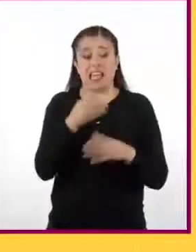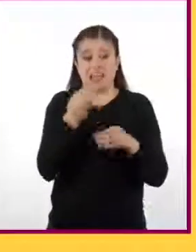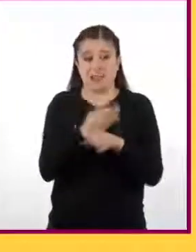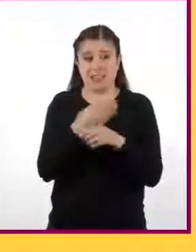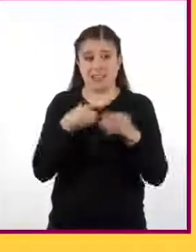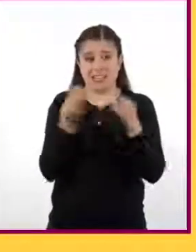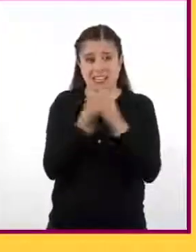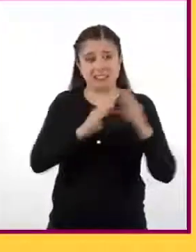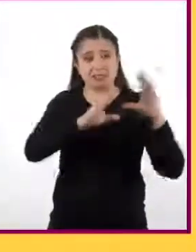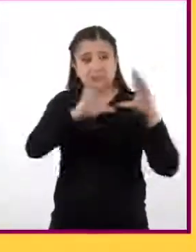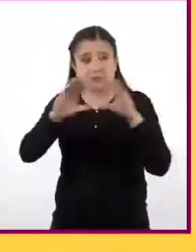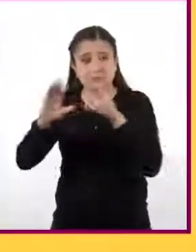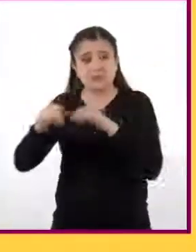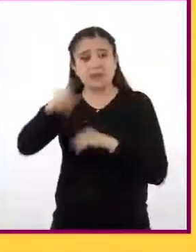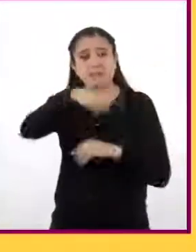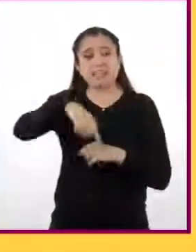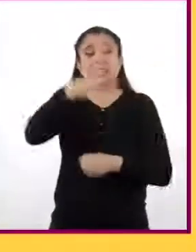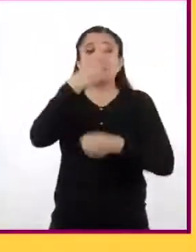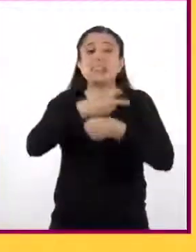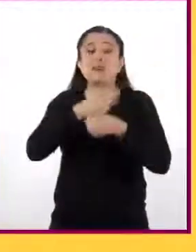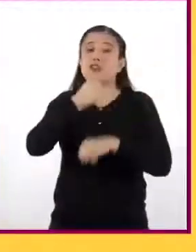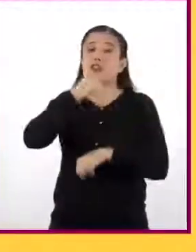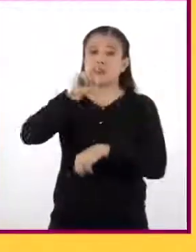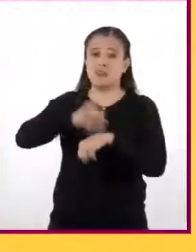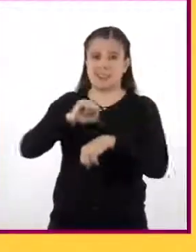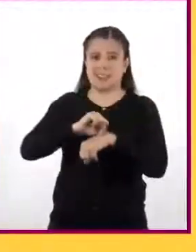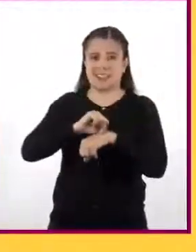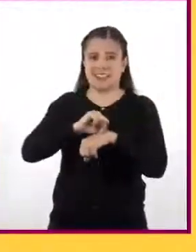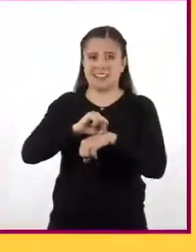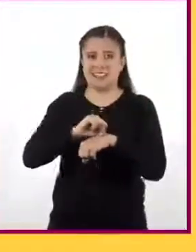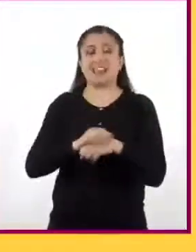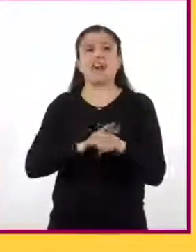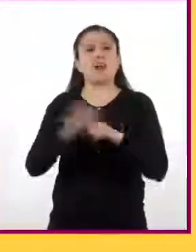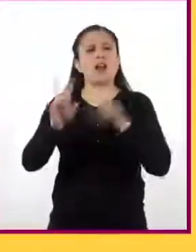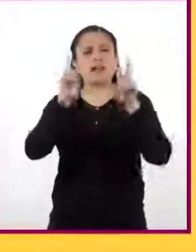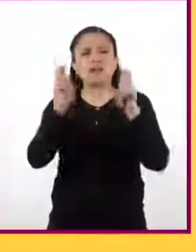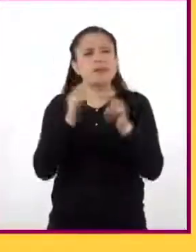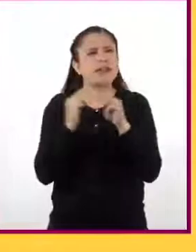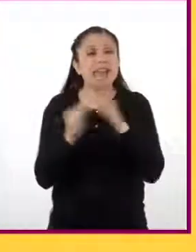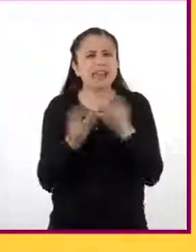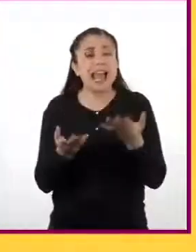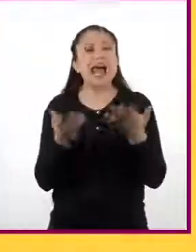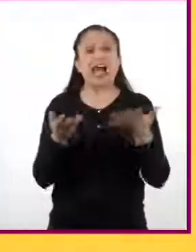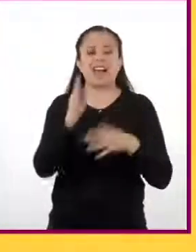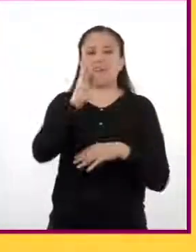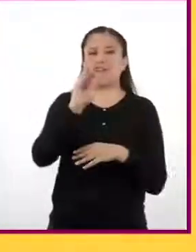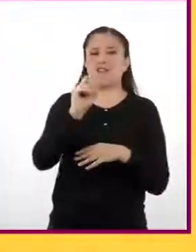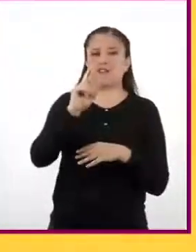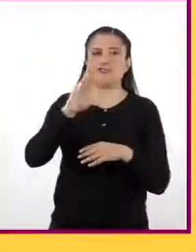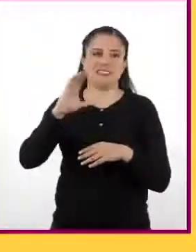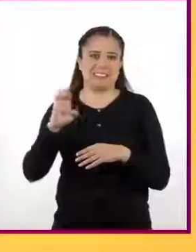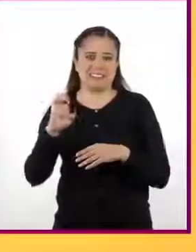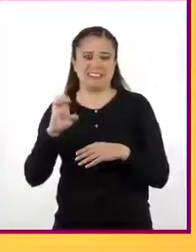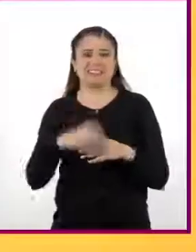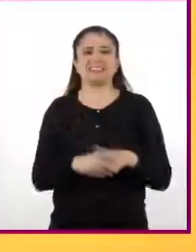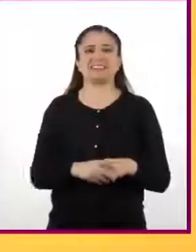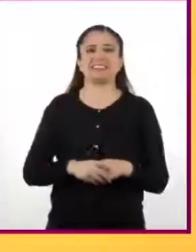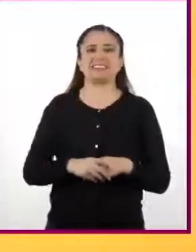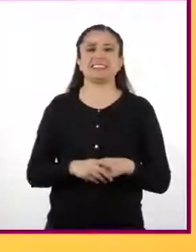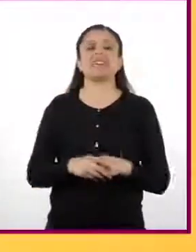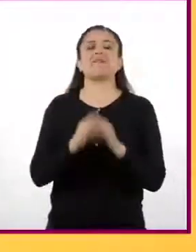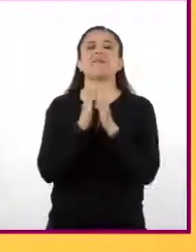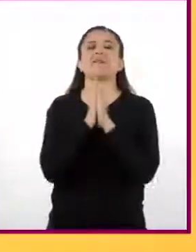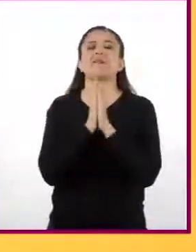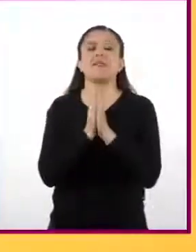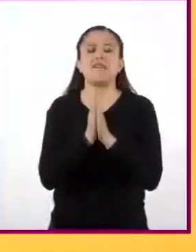a las alumnas y los alumnos de segundo grado de secundaria, de la asignatura de Formación Cívica y Ética. Por